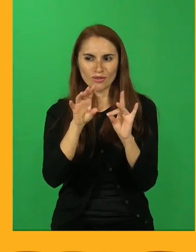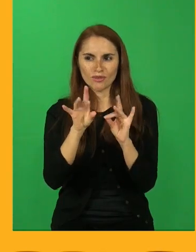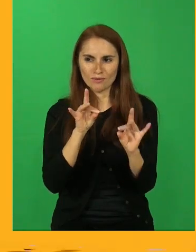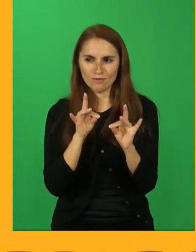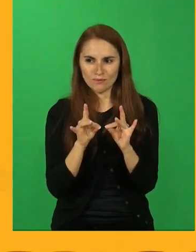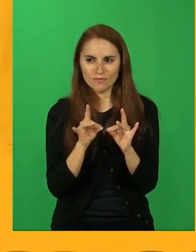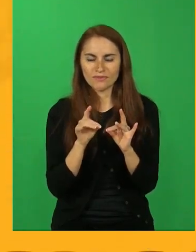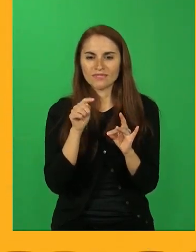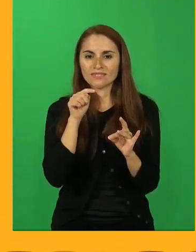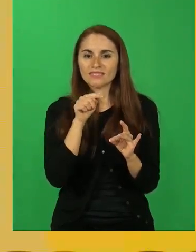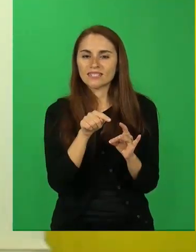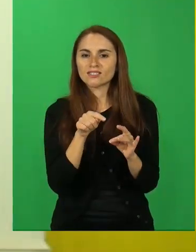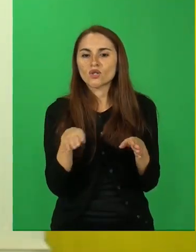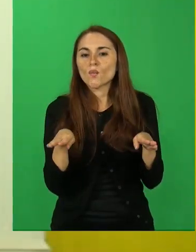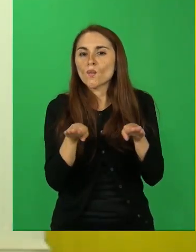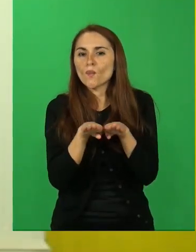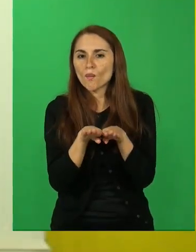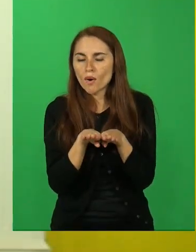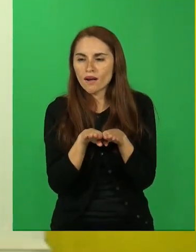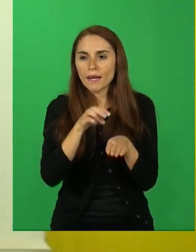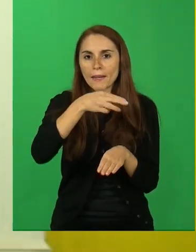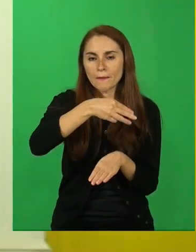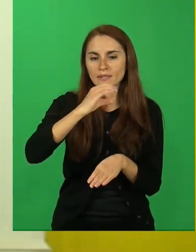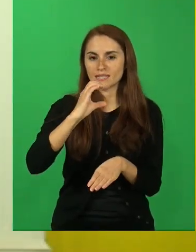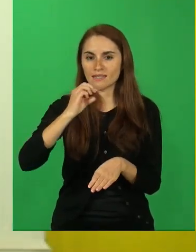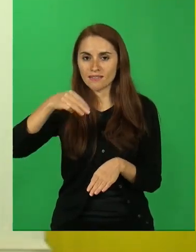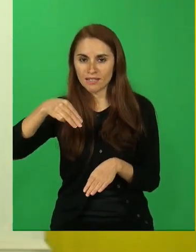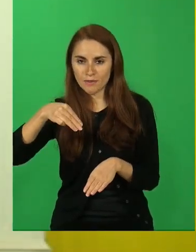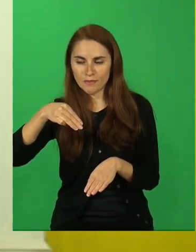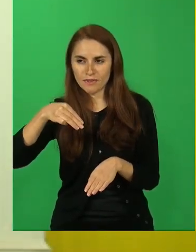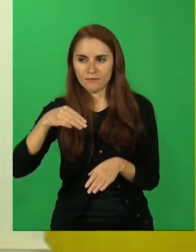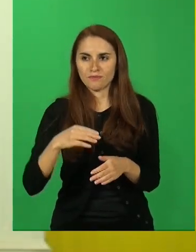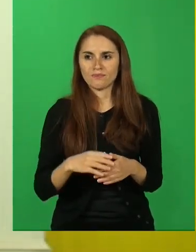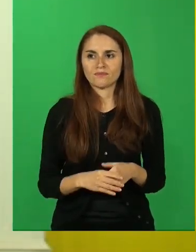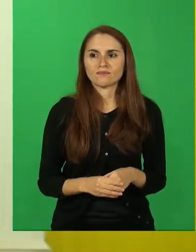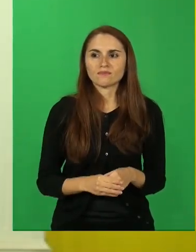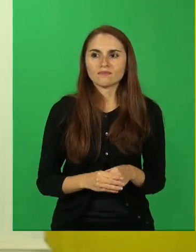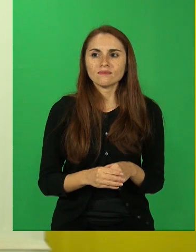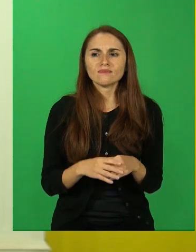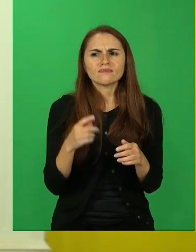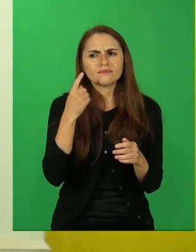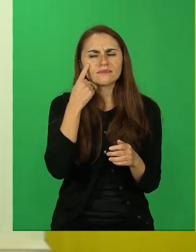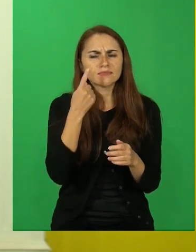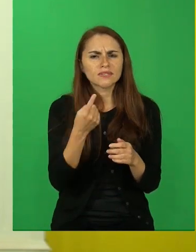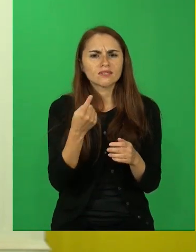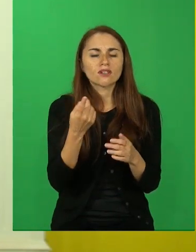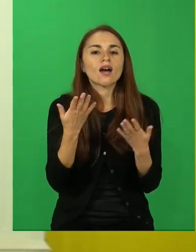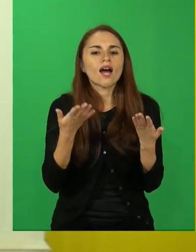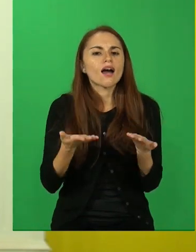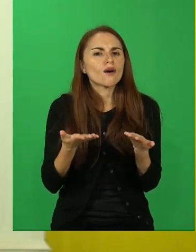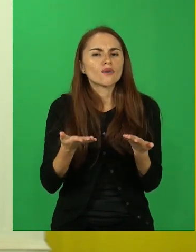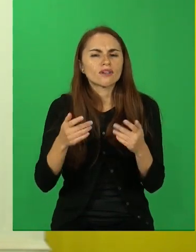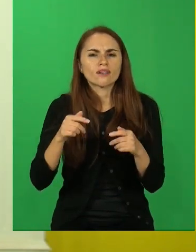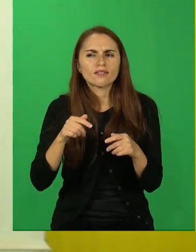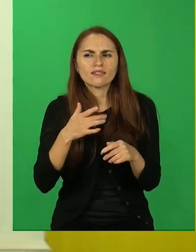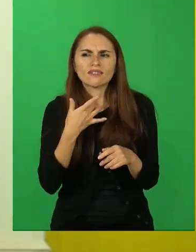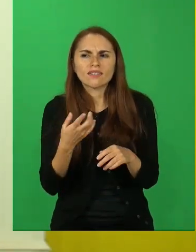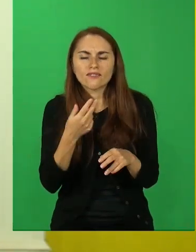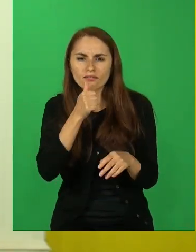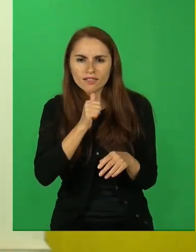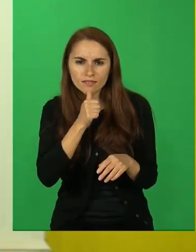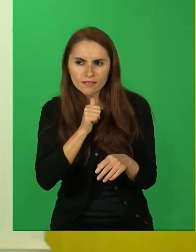múltiplos que son comunes en ambos conjuntos de múltiplos. ¿Y qué es lo que tenemos que hacer